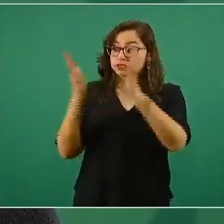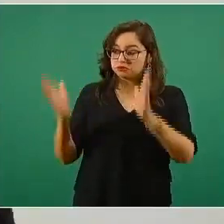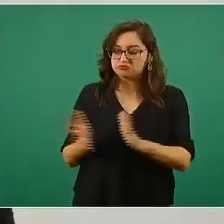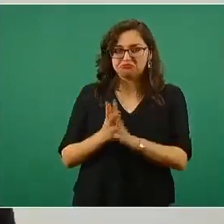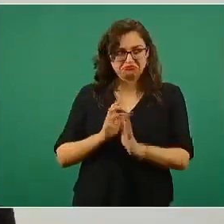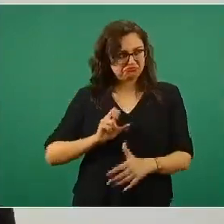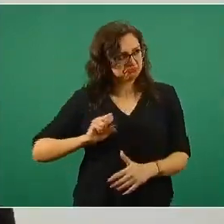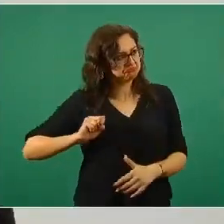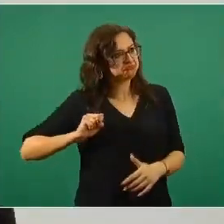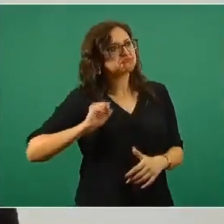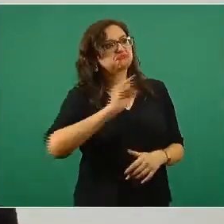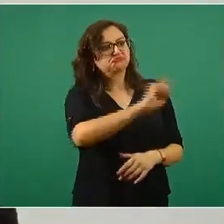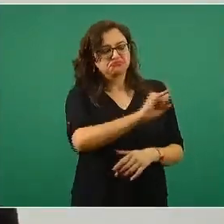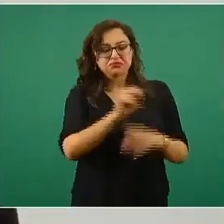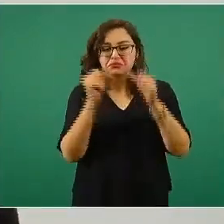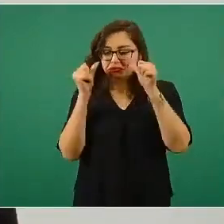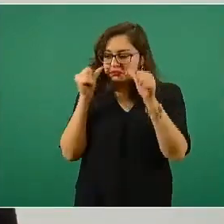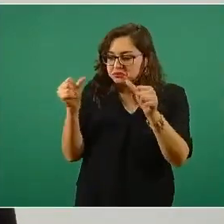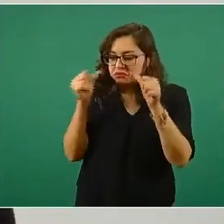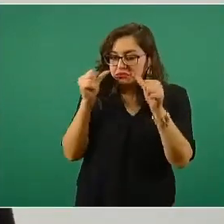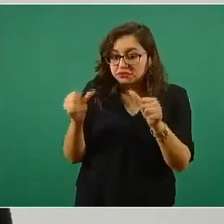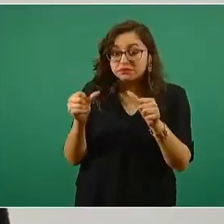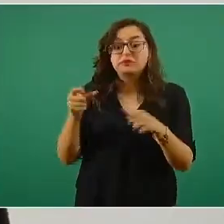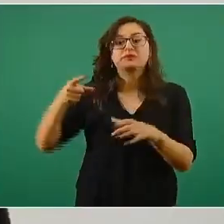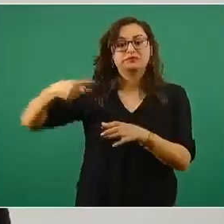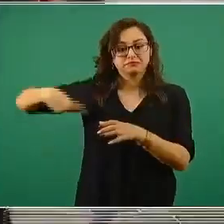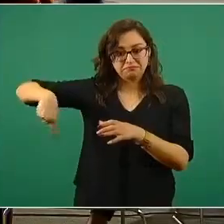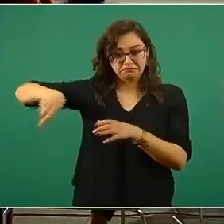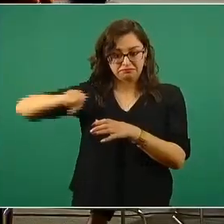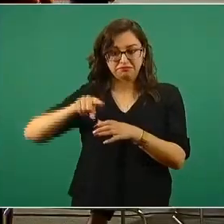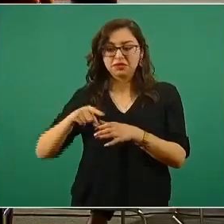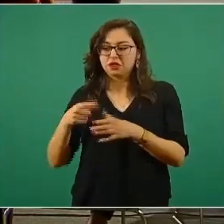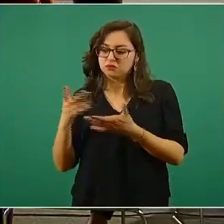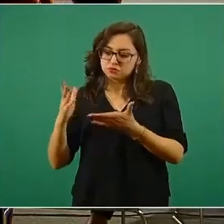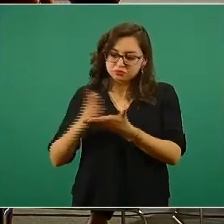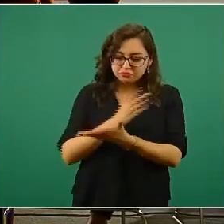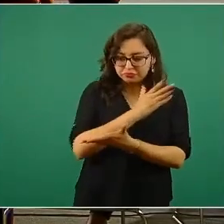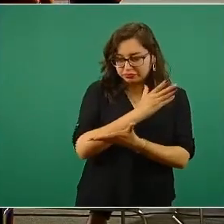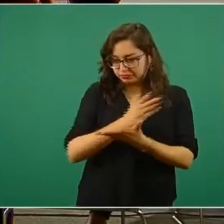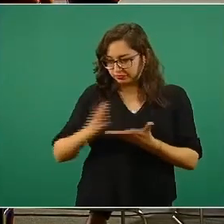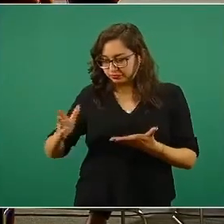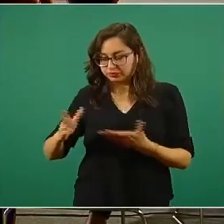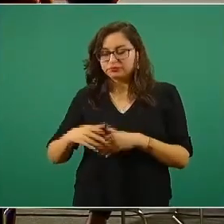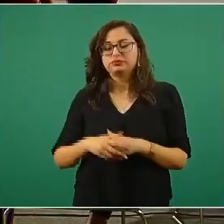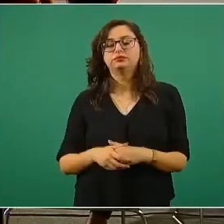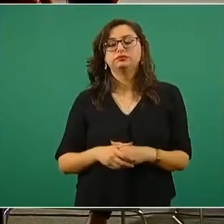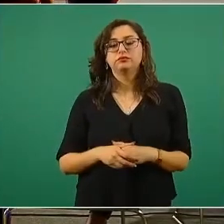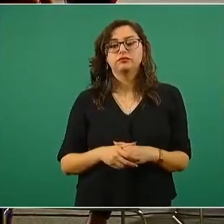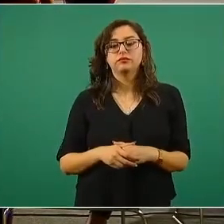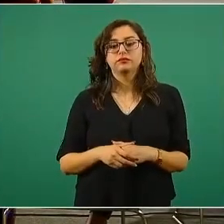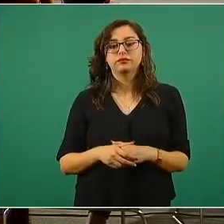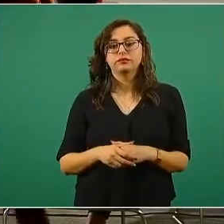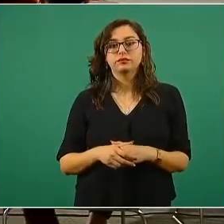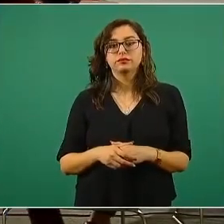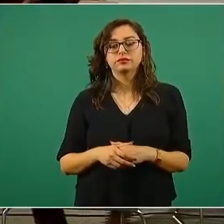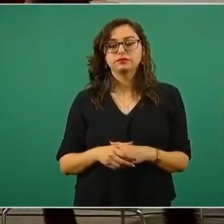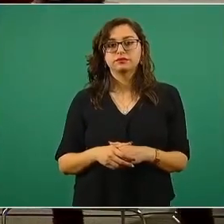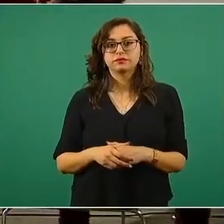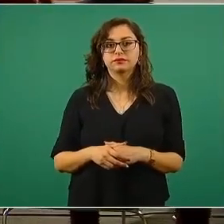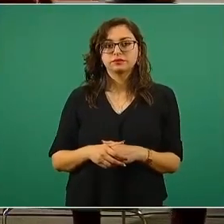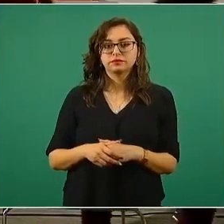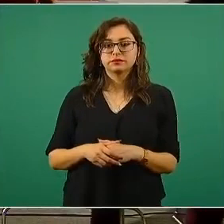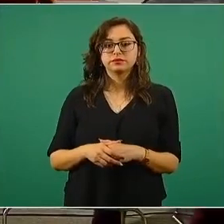nivel nacional, y entonces ellos realizan esta clasificación. La clasificación no necesariamente va